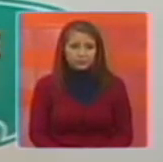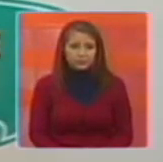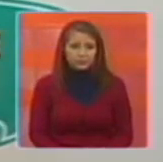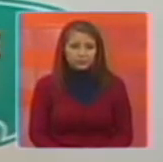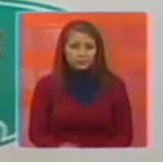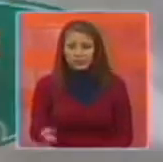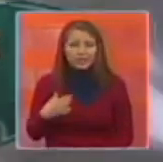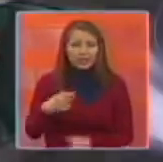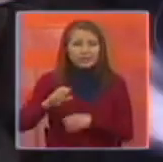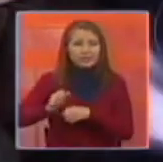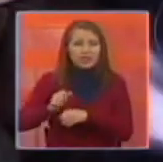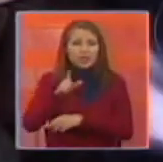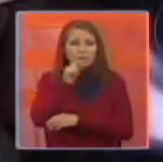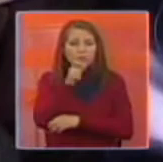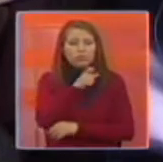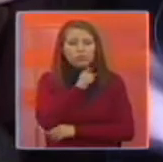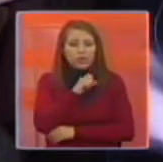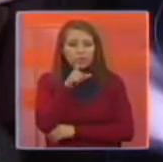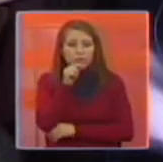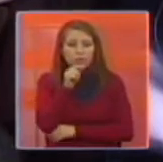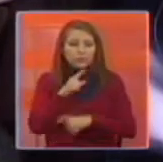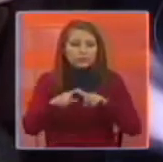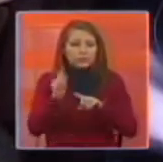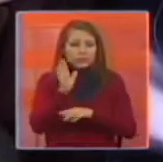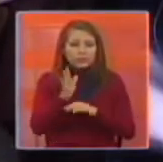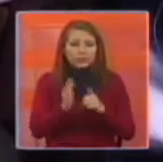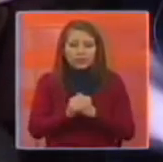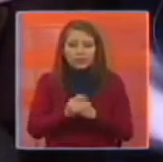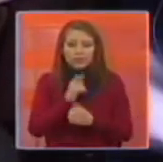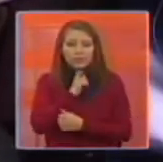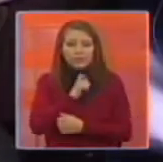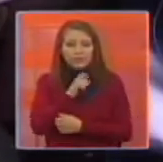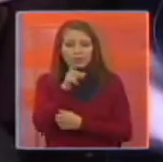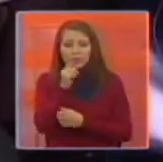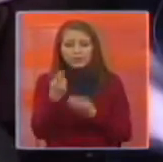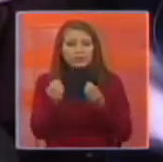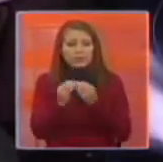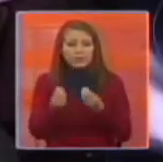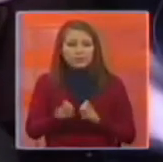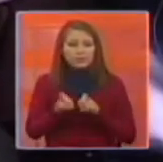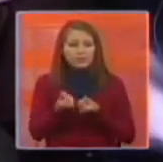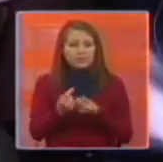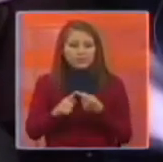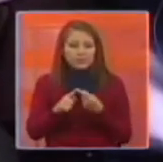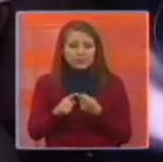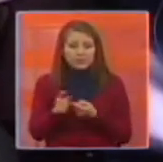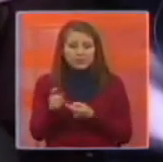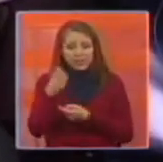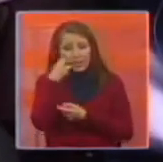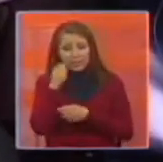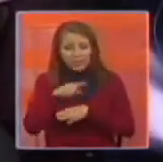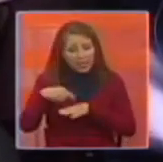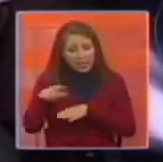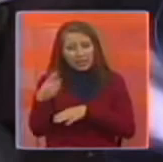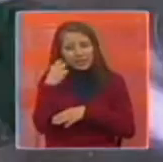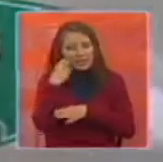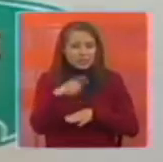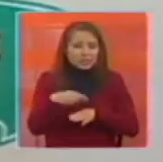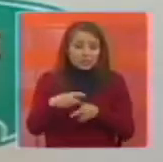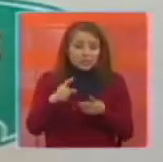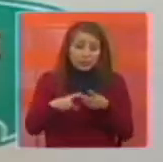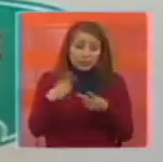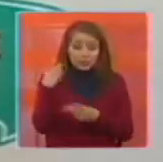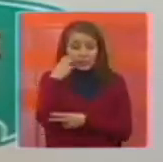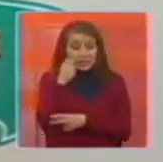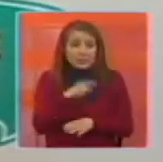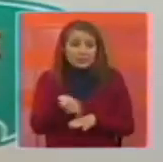Esta es la forma que se hace el seco de pollo, porque si no tiene, usted tiene que, el seco de pollo se hace más rápido, obviamente, que el seco de carne. Porque cuando preparamos secos de